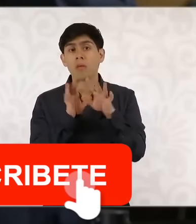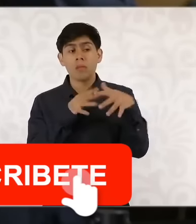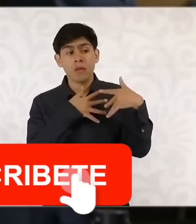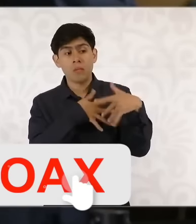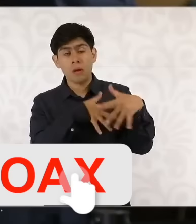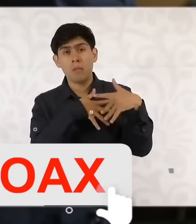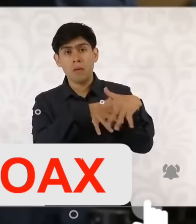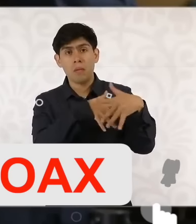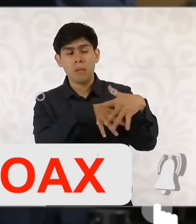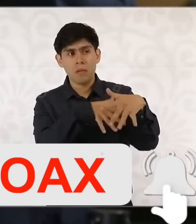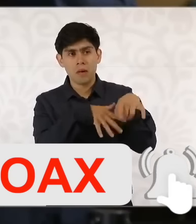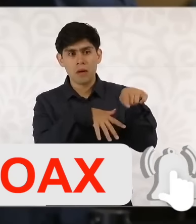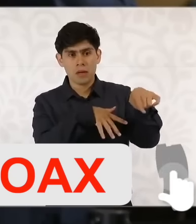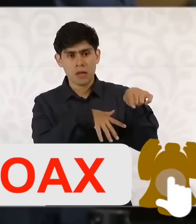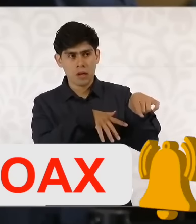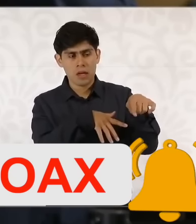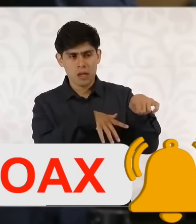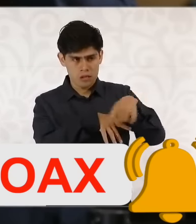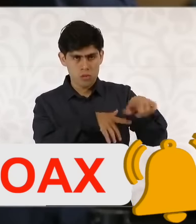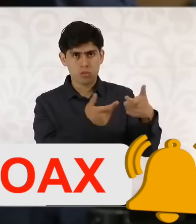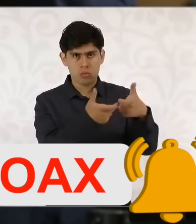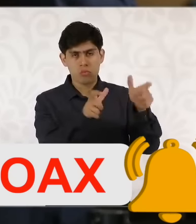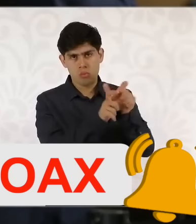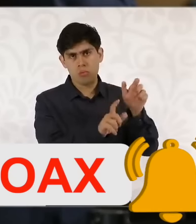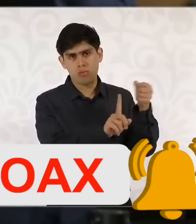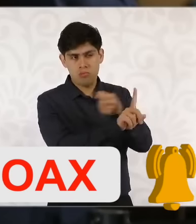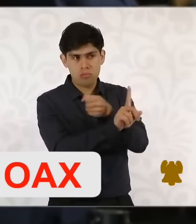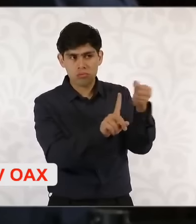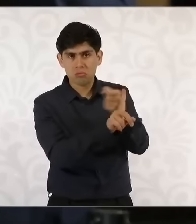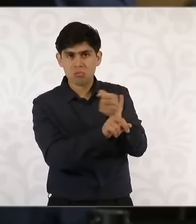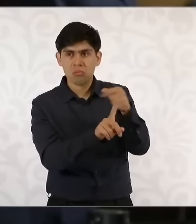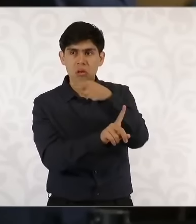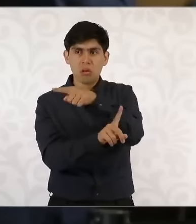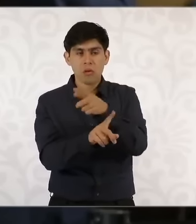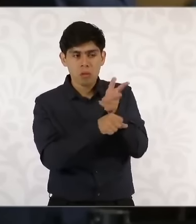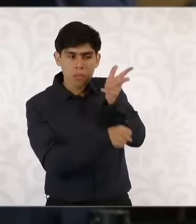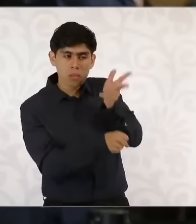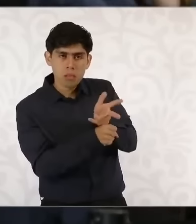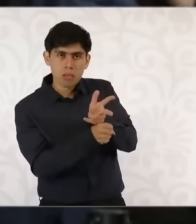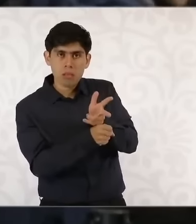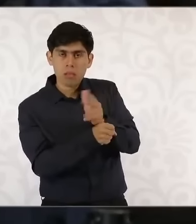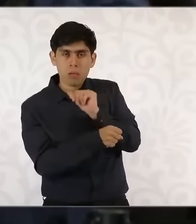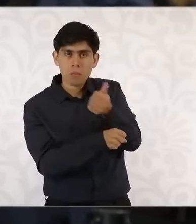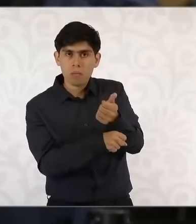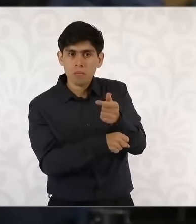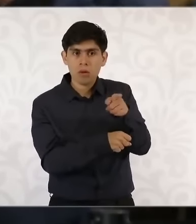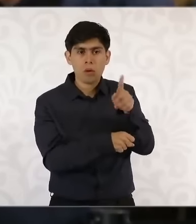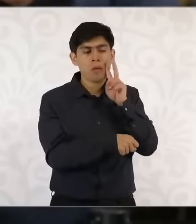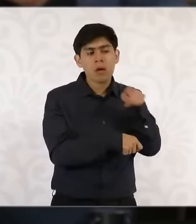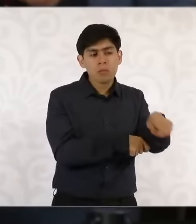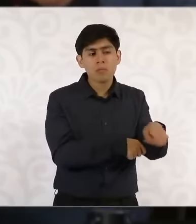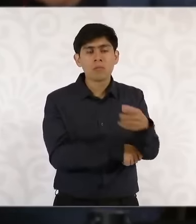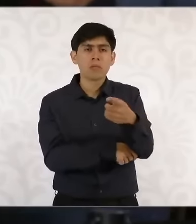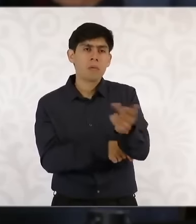destruyendo estos grupos agresores, que estaban agrediendo y que estaban destruyendo